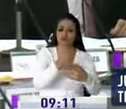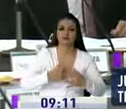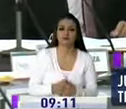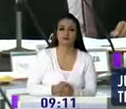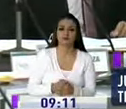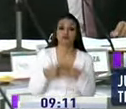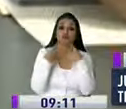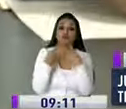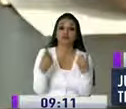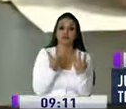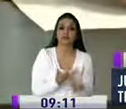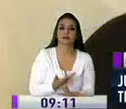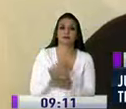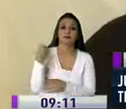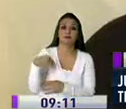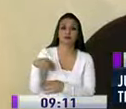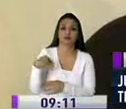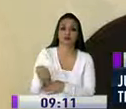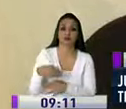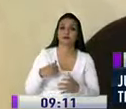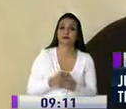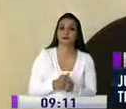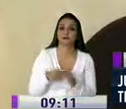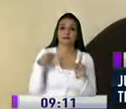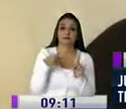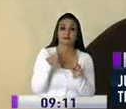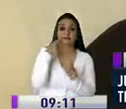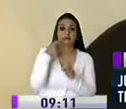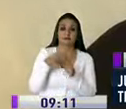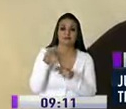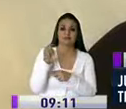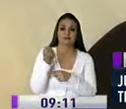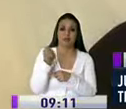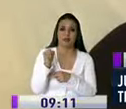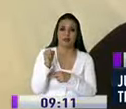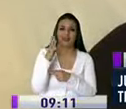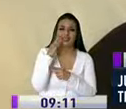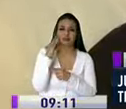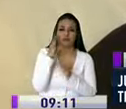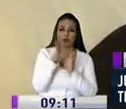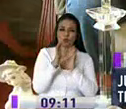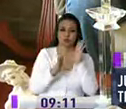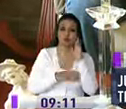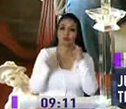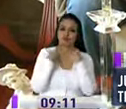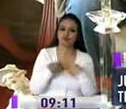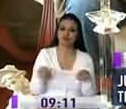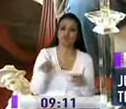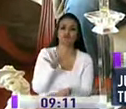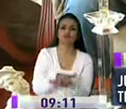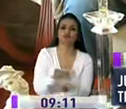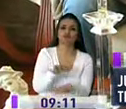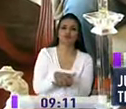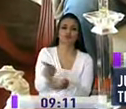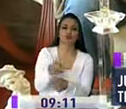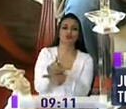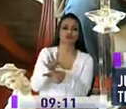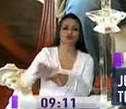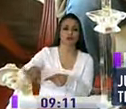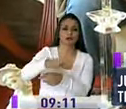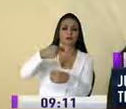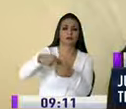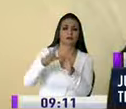verbal se espera para este miércoles. Ismael Quintana, constitucionalista, envía un mensaje de tranquilidad al